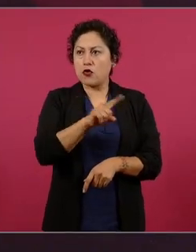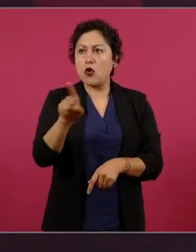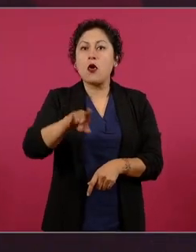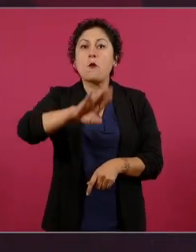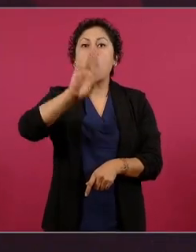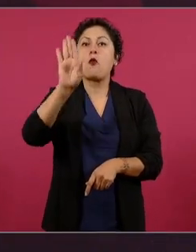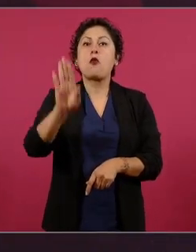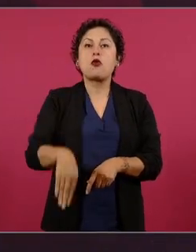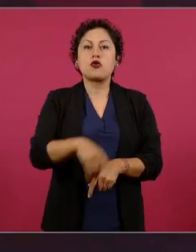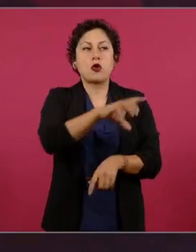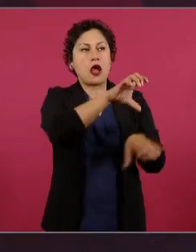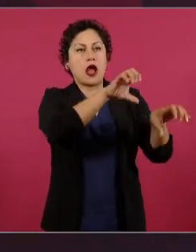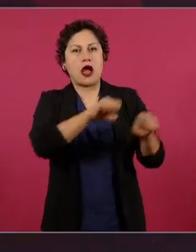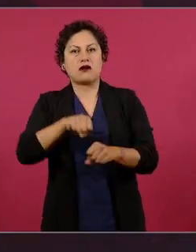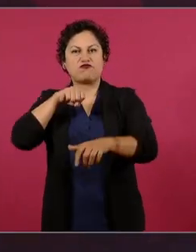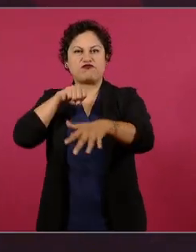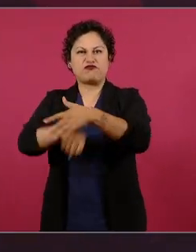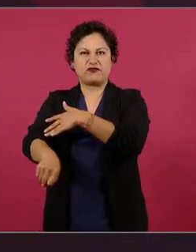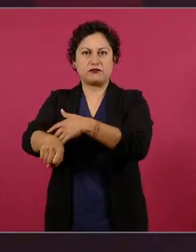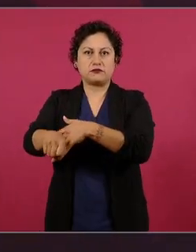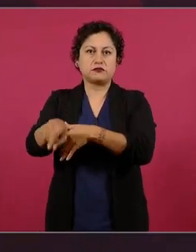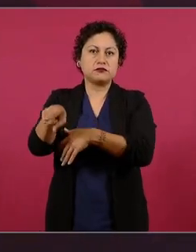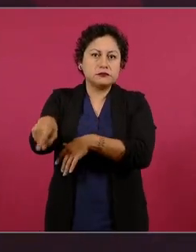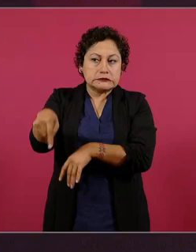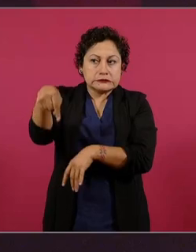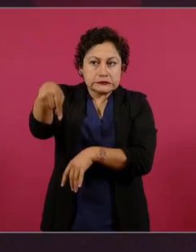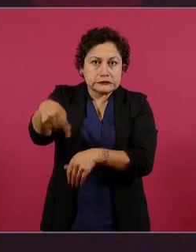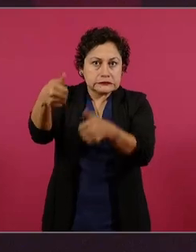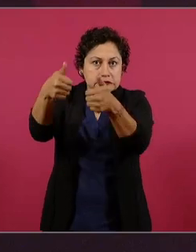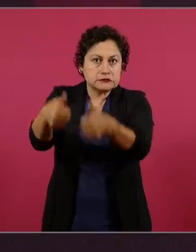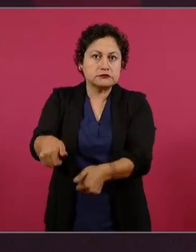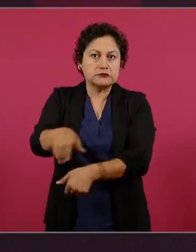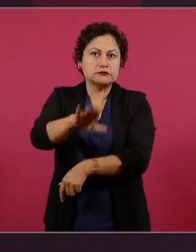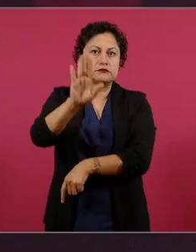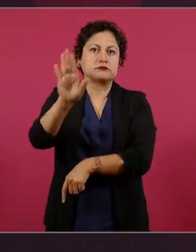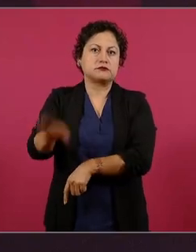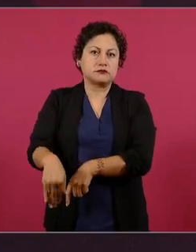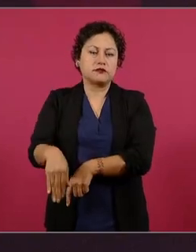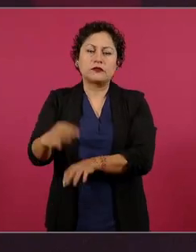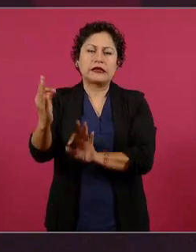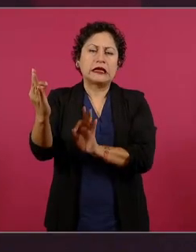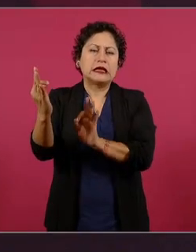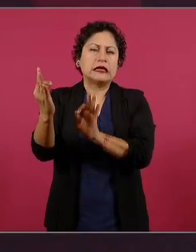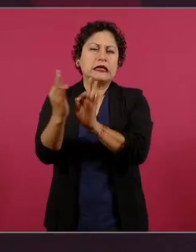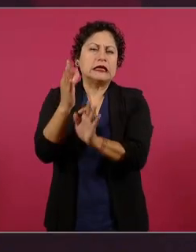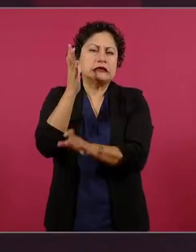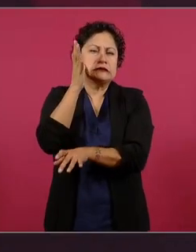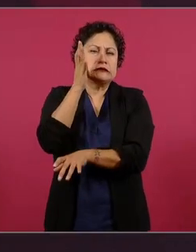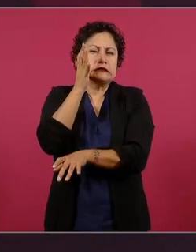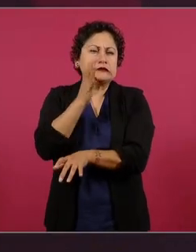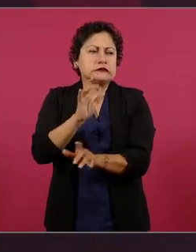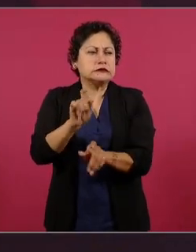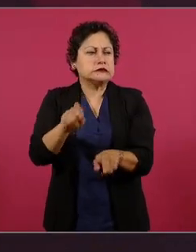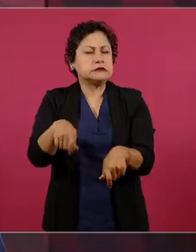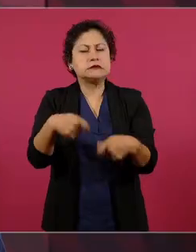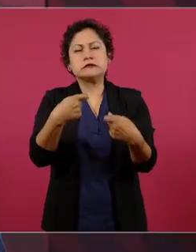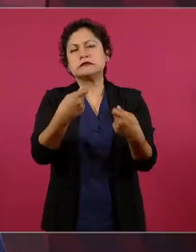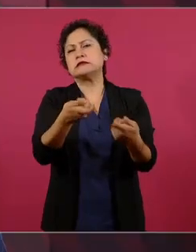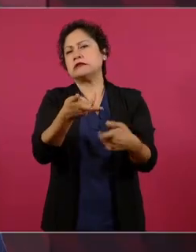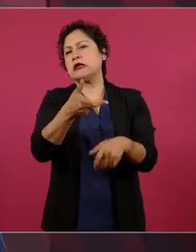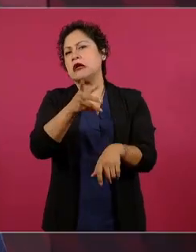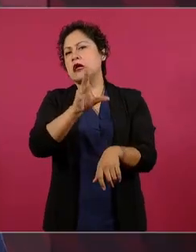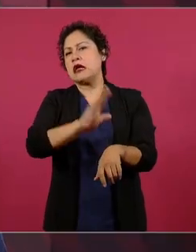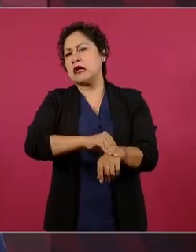ya cuando iba a darle el indulto, en la época del presidente